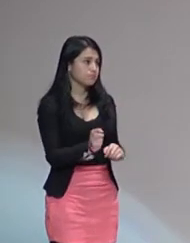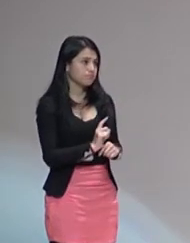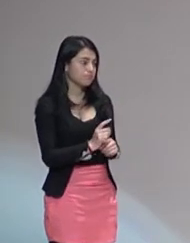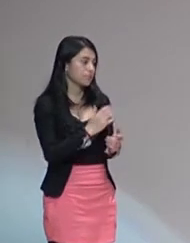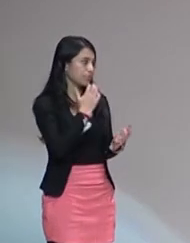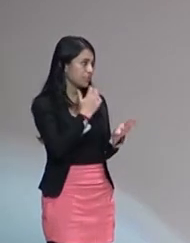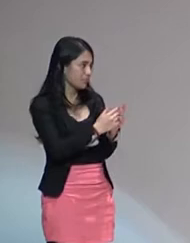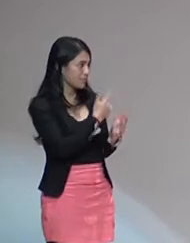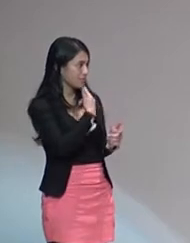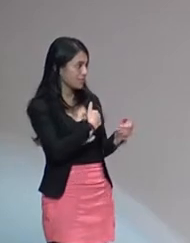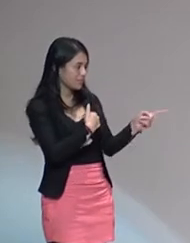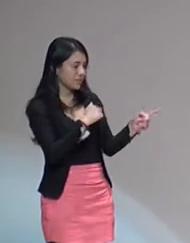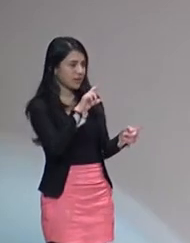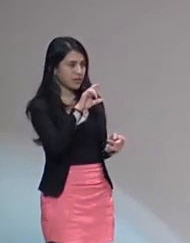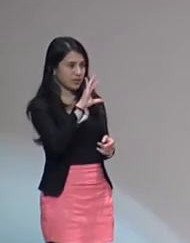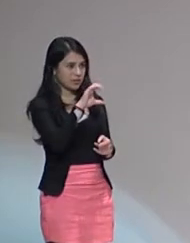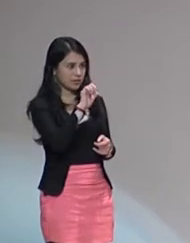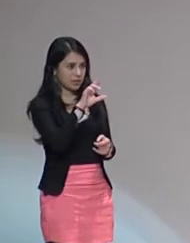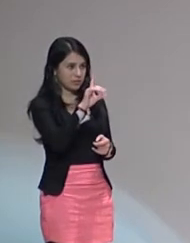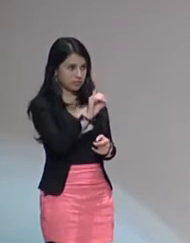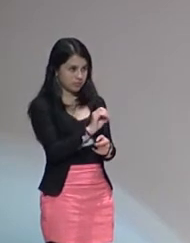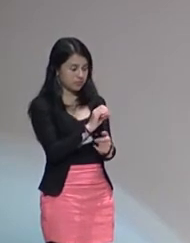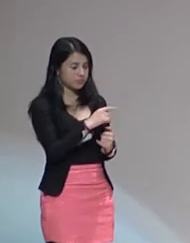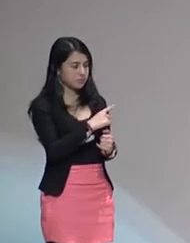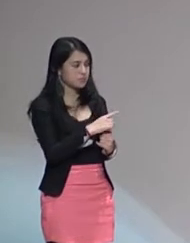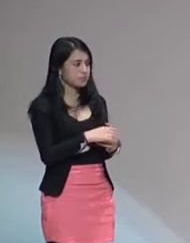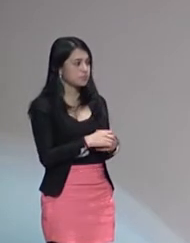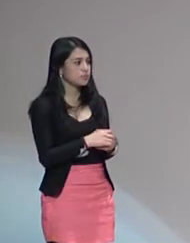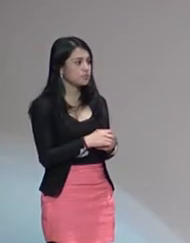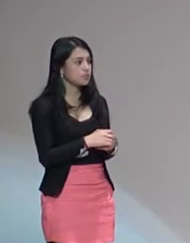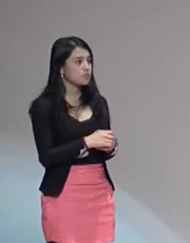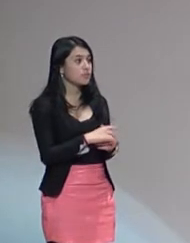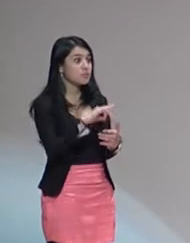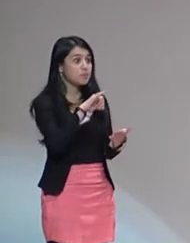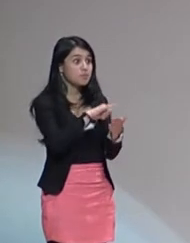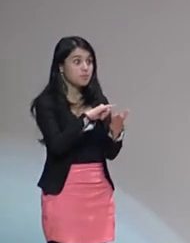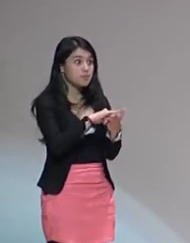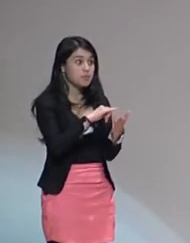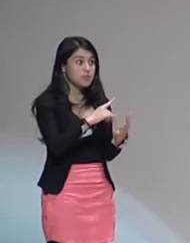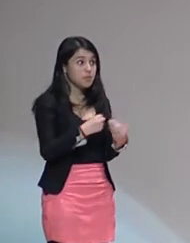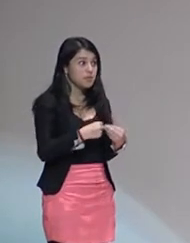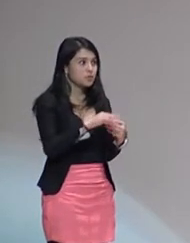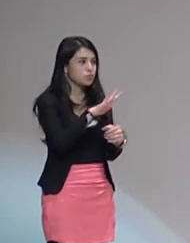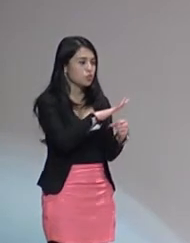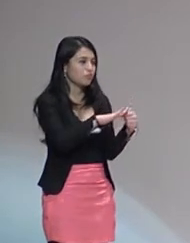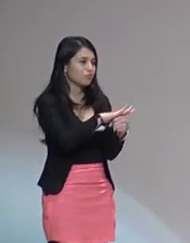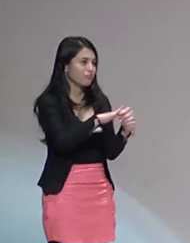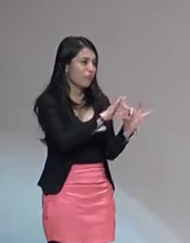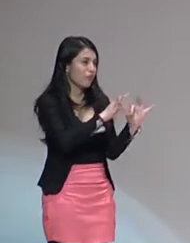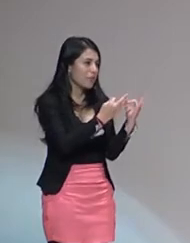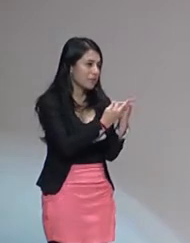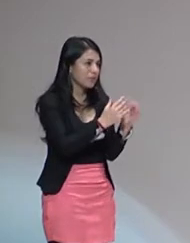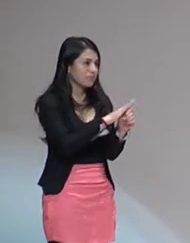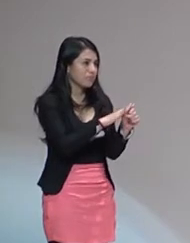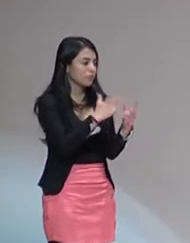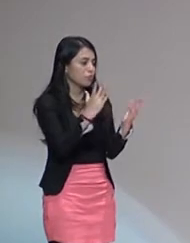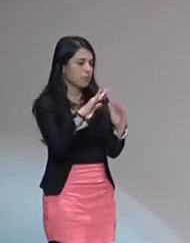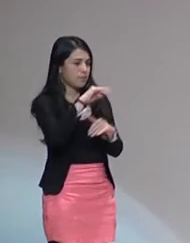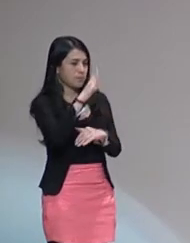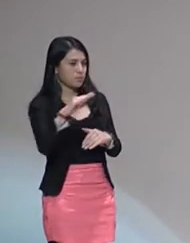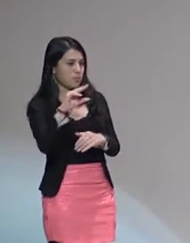Como dice Edgardo, en cada vivencia familiar en el Monte de